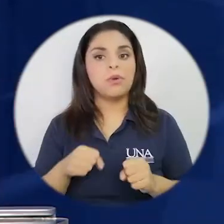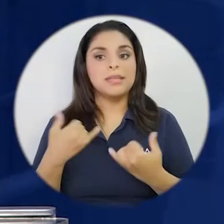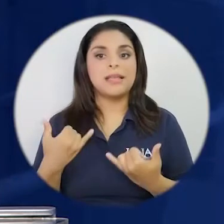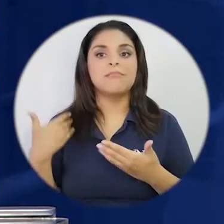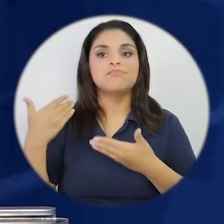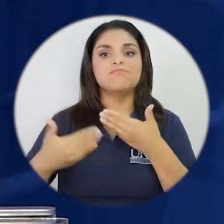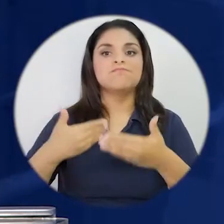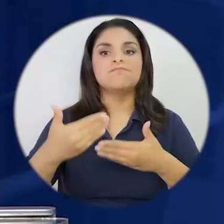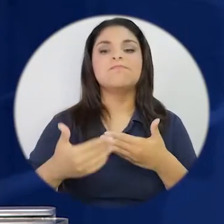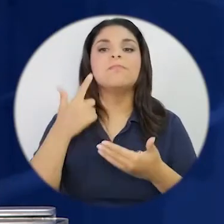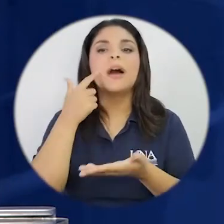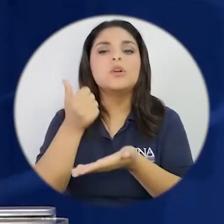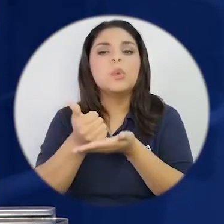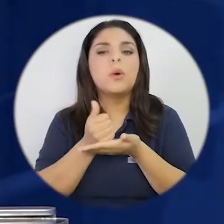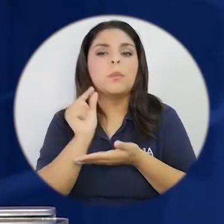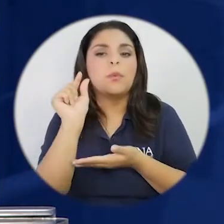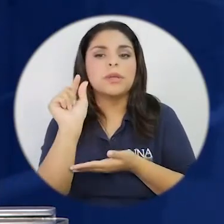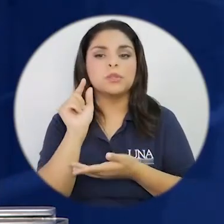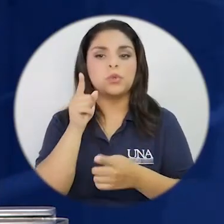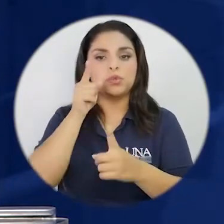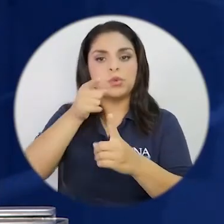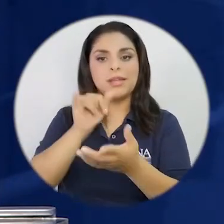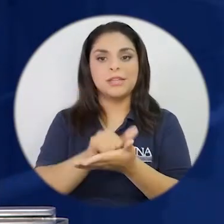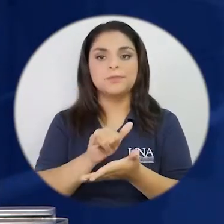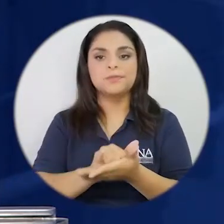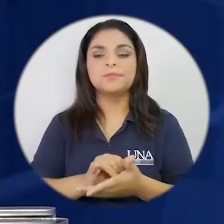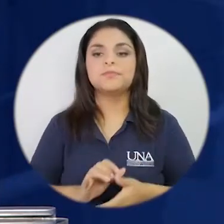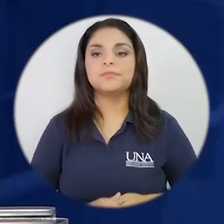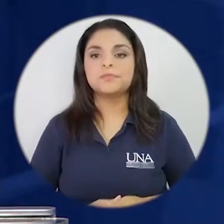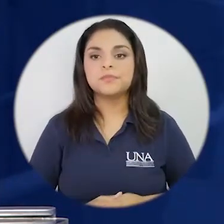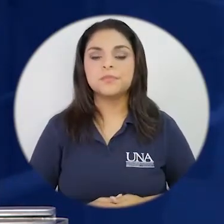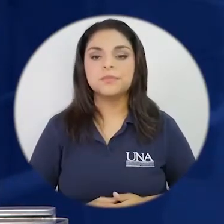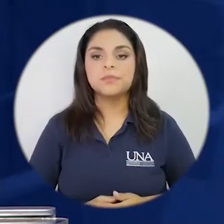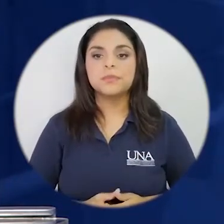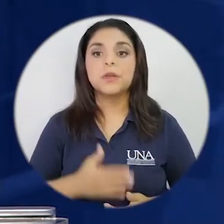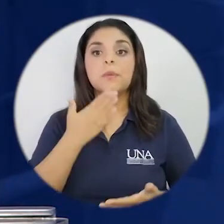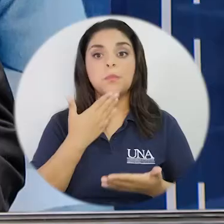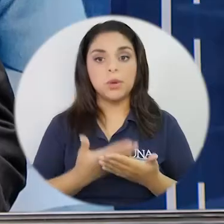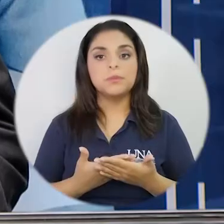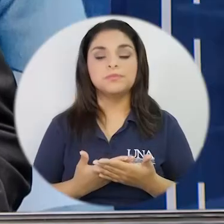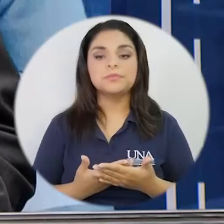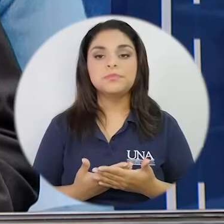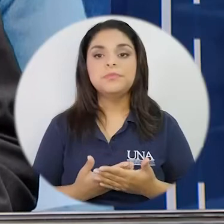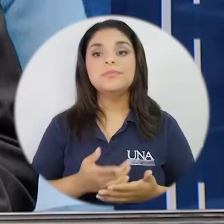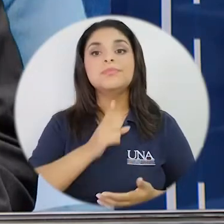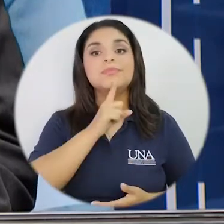podría uno ir haciendo a lo largo del tiempo para ayudarse un poquito uno en este sentido. Definitivamente,